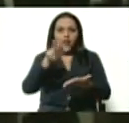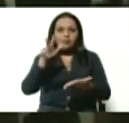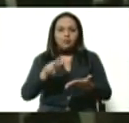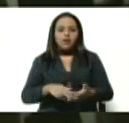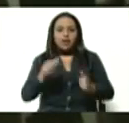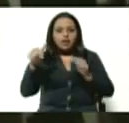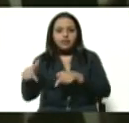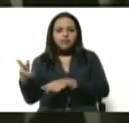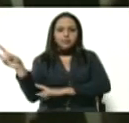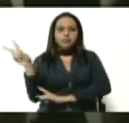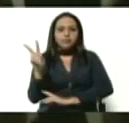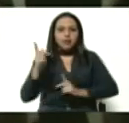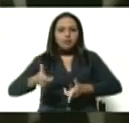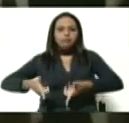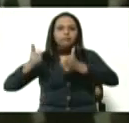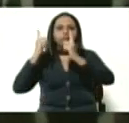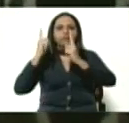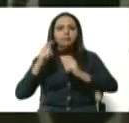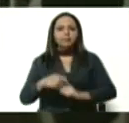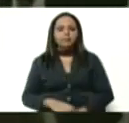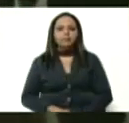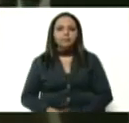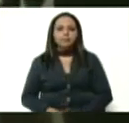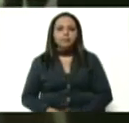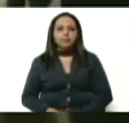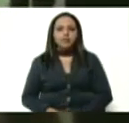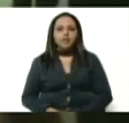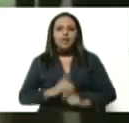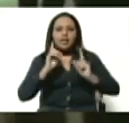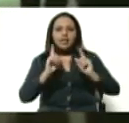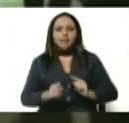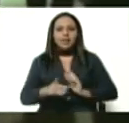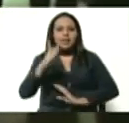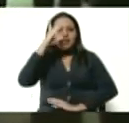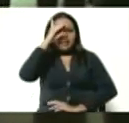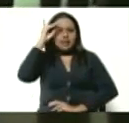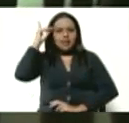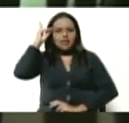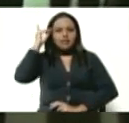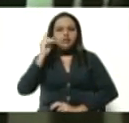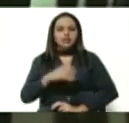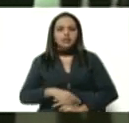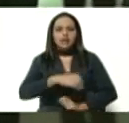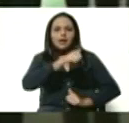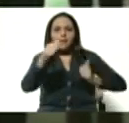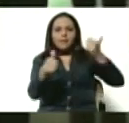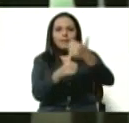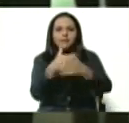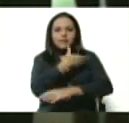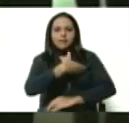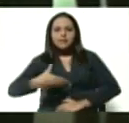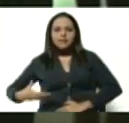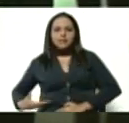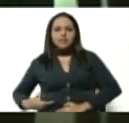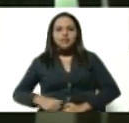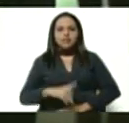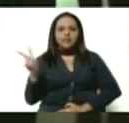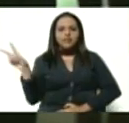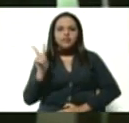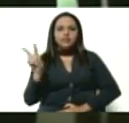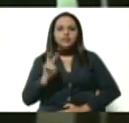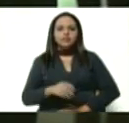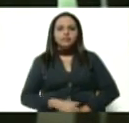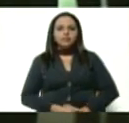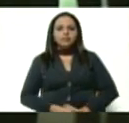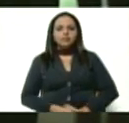República Bolivariana de Venezuela, y la ciudadana Delcy Rodríguez Gómez, vicepresidenta ejecutiva de la República Bolivariana